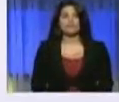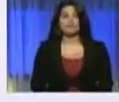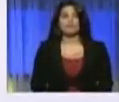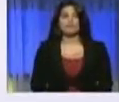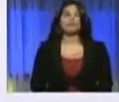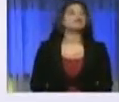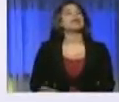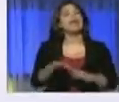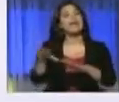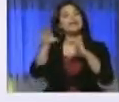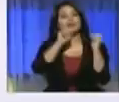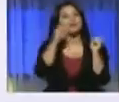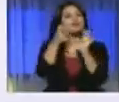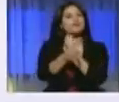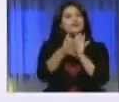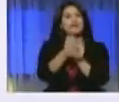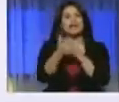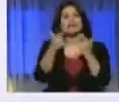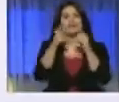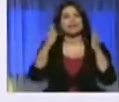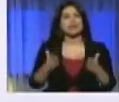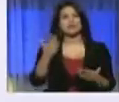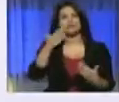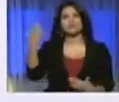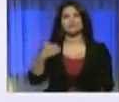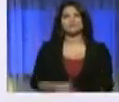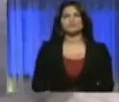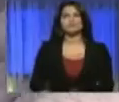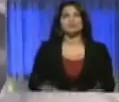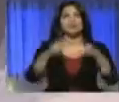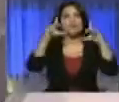Comprendió la esencia del libertador, mira esta